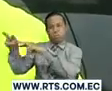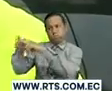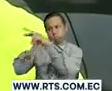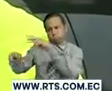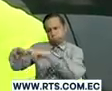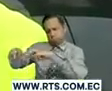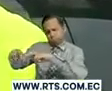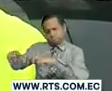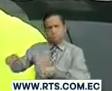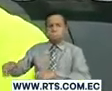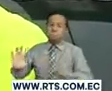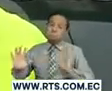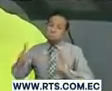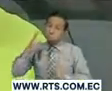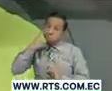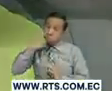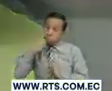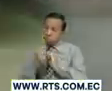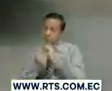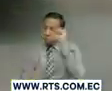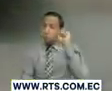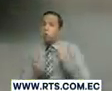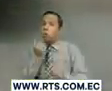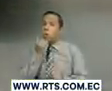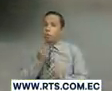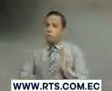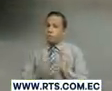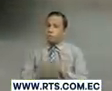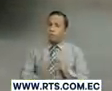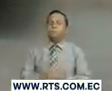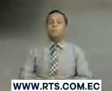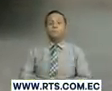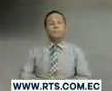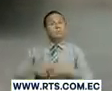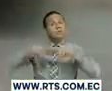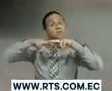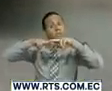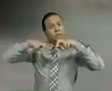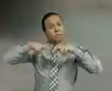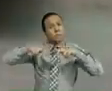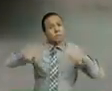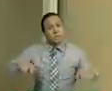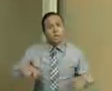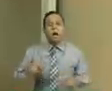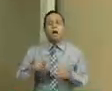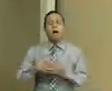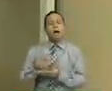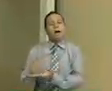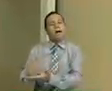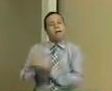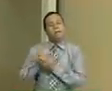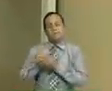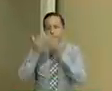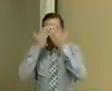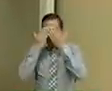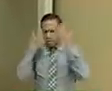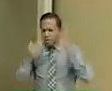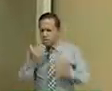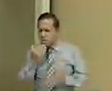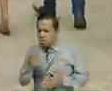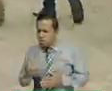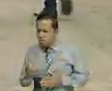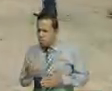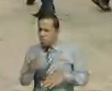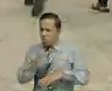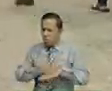obtener otros elementos. Las investigaciones establecerán causas y autores de otro crimen cometido